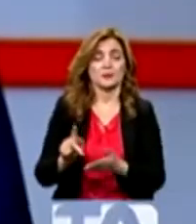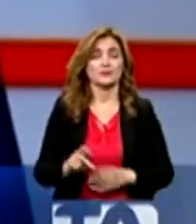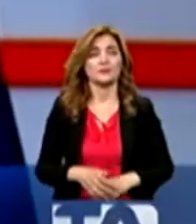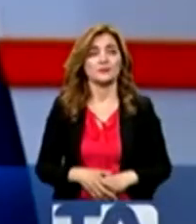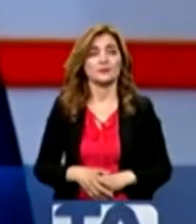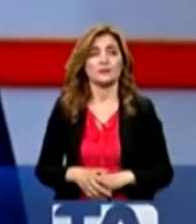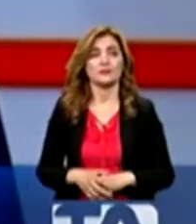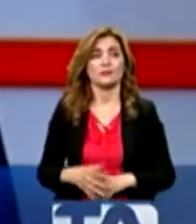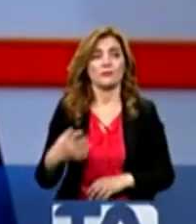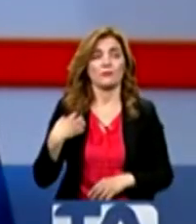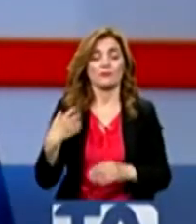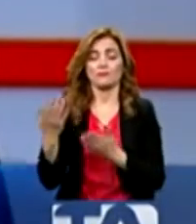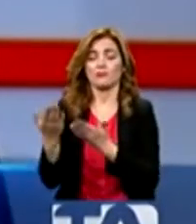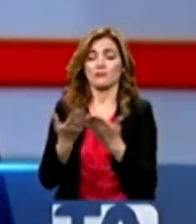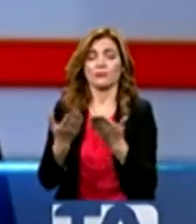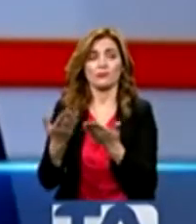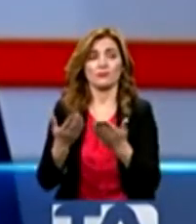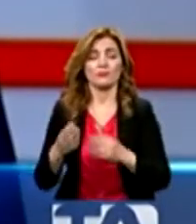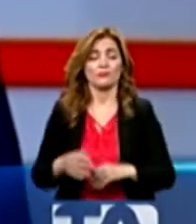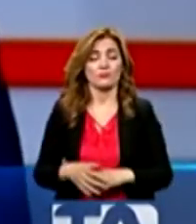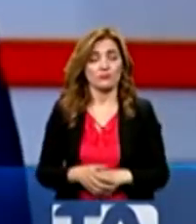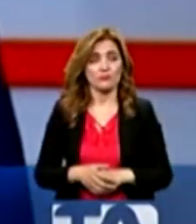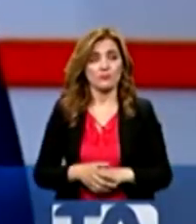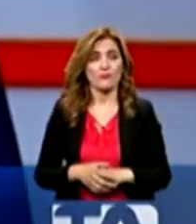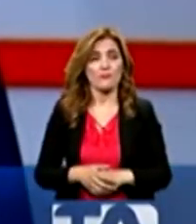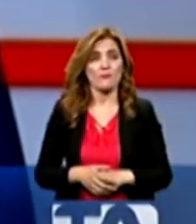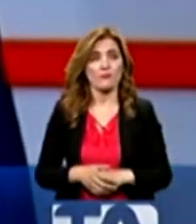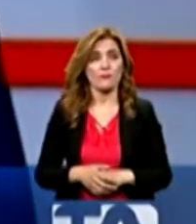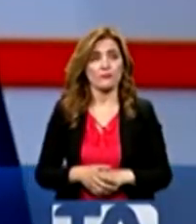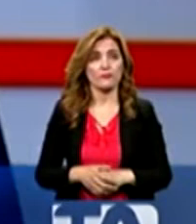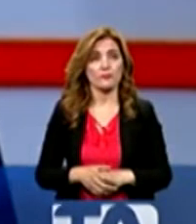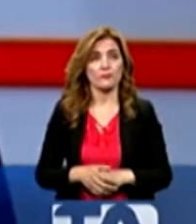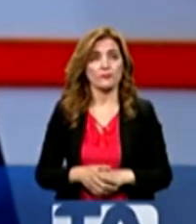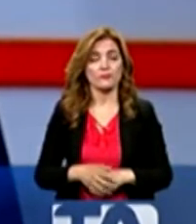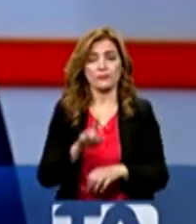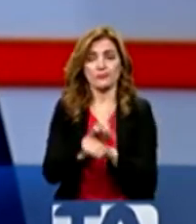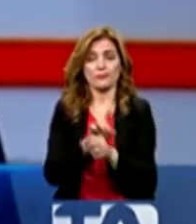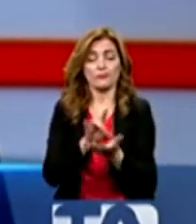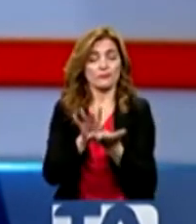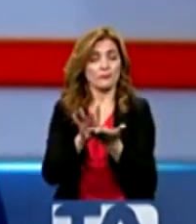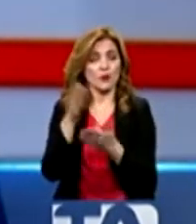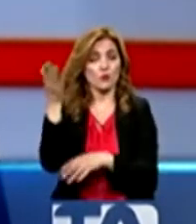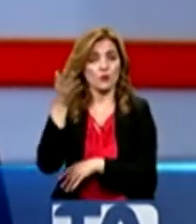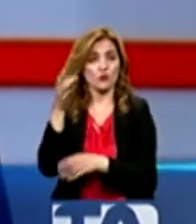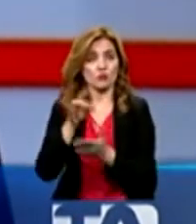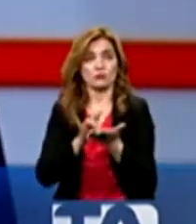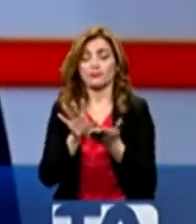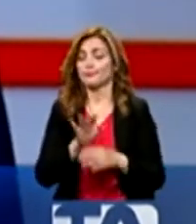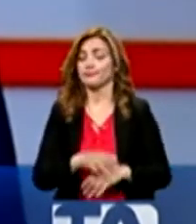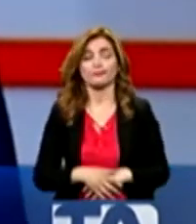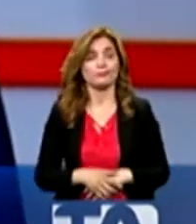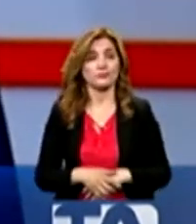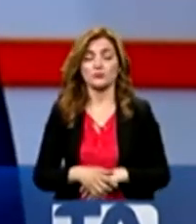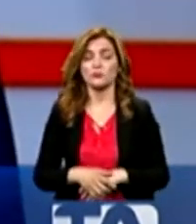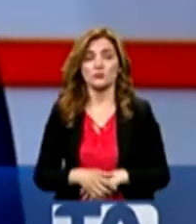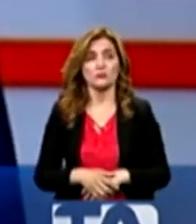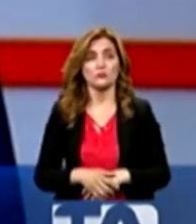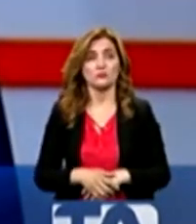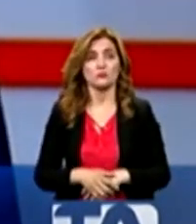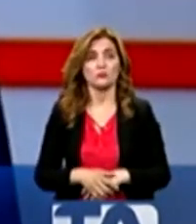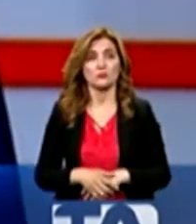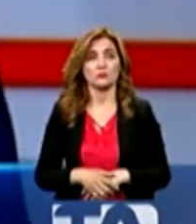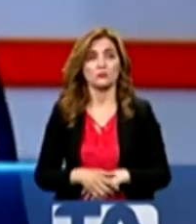la provisión de servicios. Aquí no se está despidiendo médicos, profesores, no. Se está